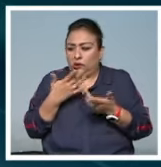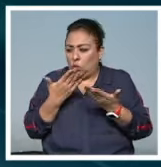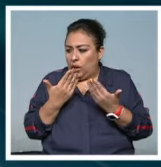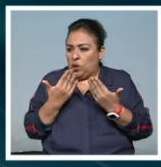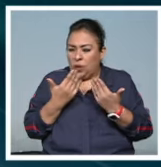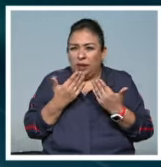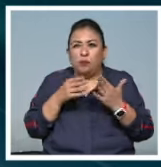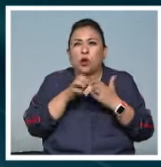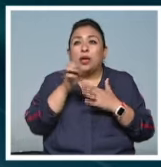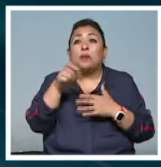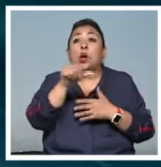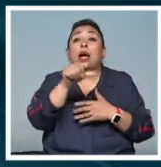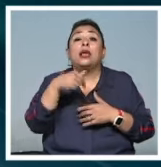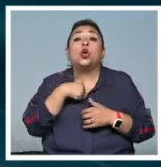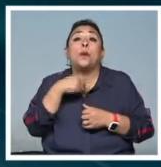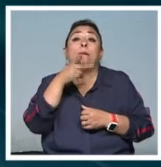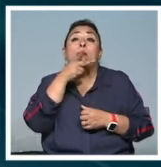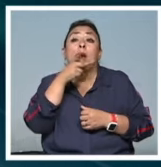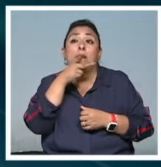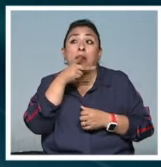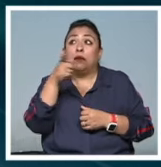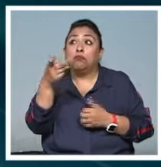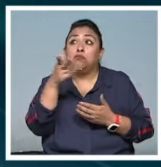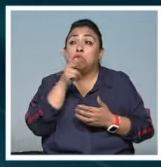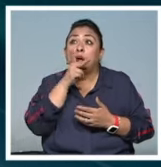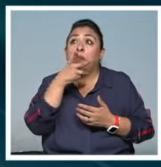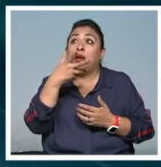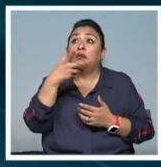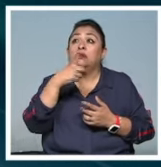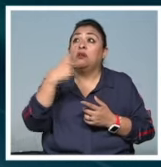En este caso es a través del padre, es la ausencia del padre.